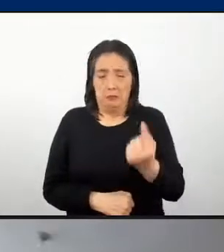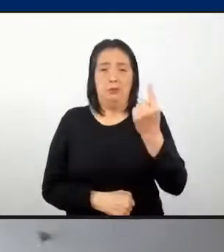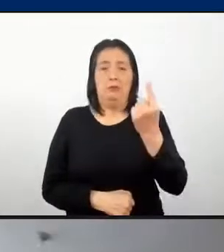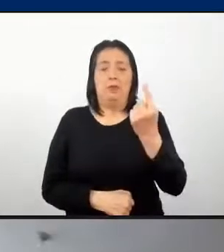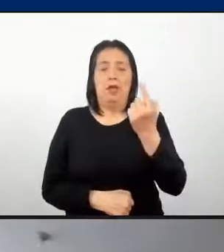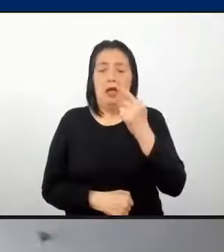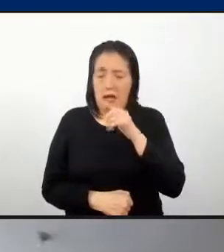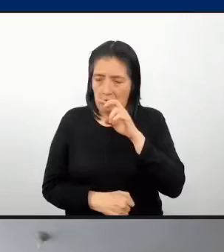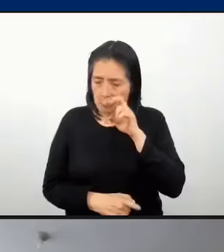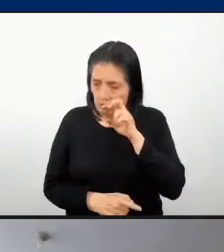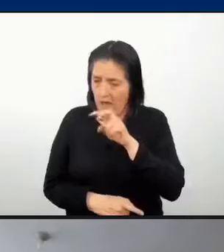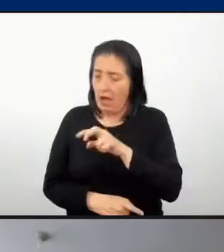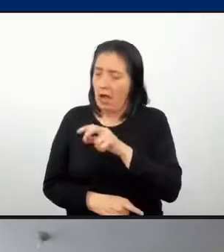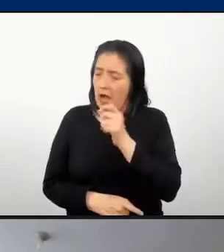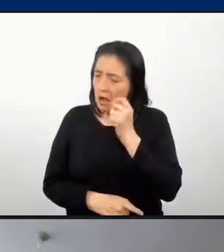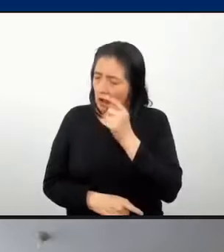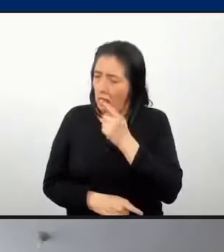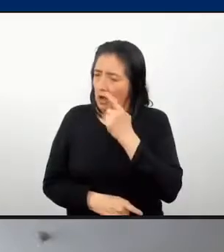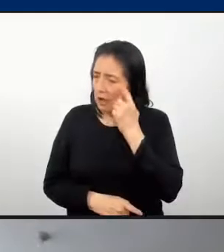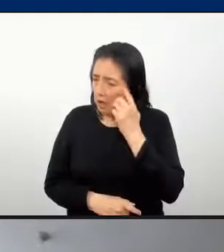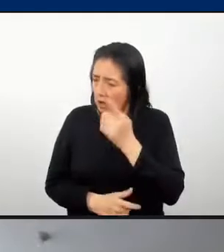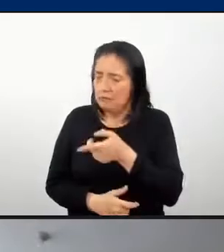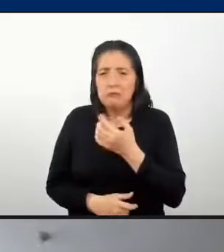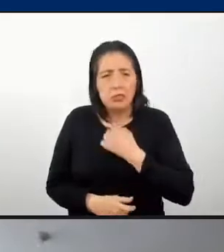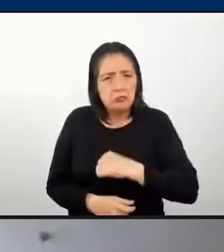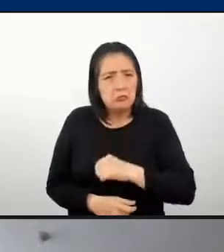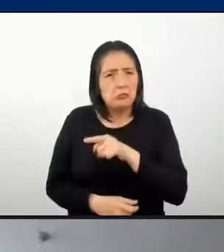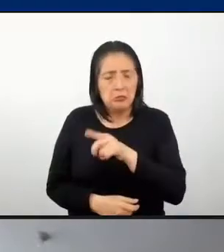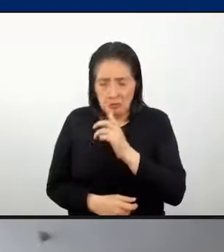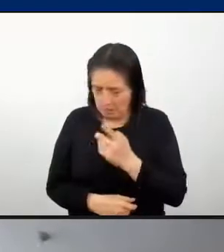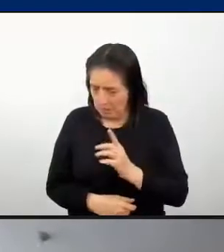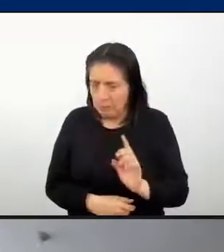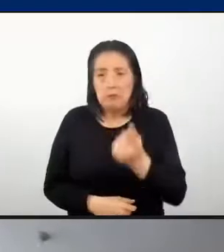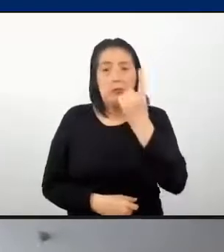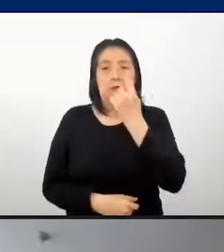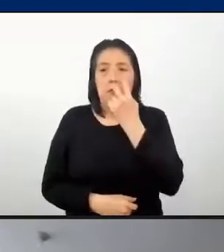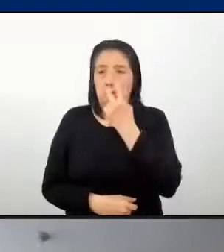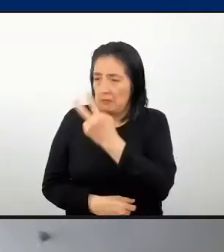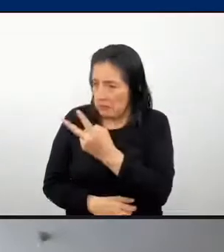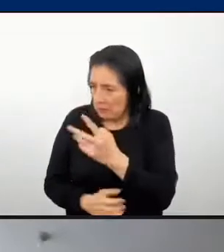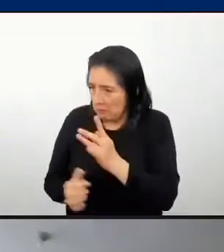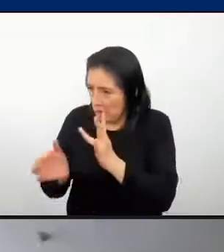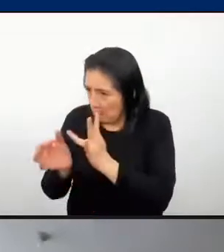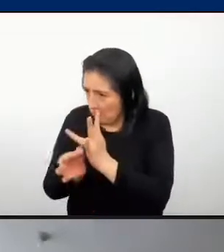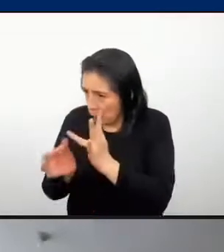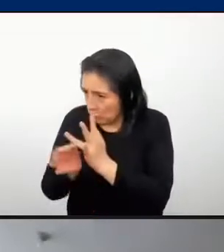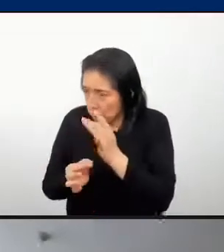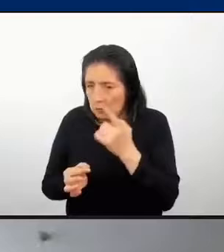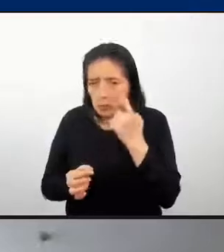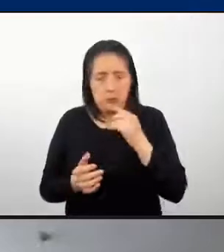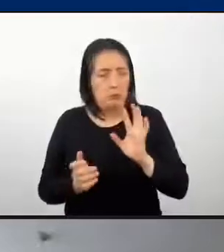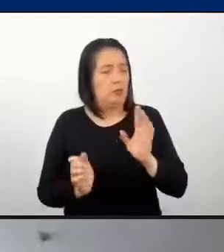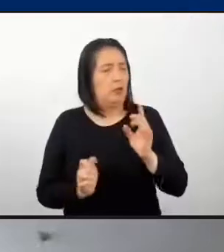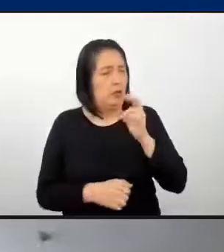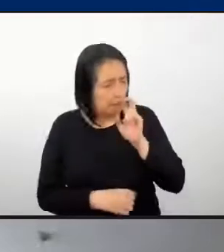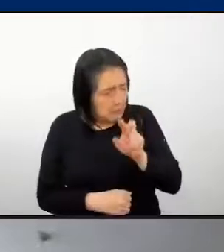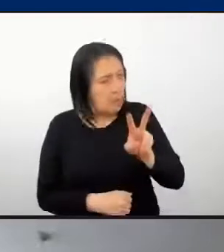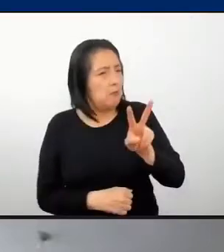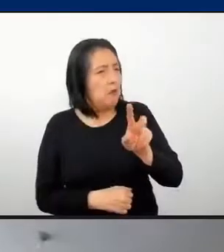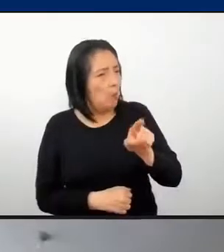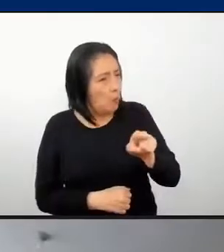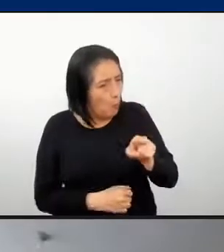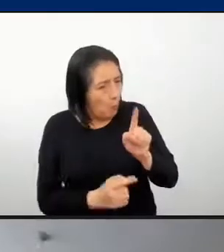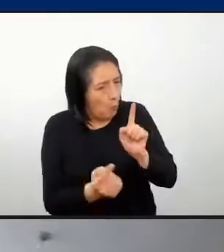descubrir a mis hijos, primera vez que veo a mi marido o a mi mujer, primera vez que estamos